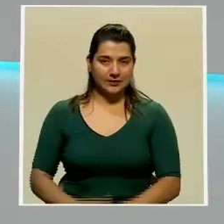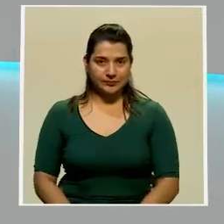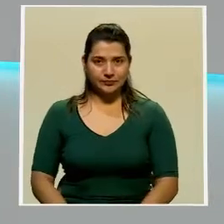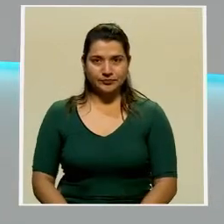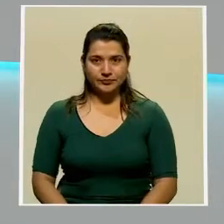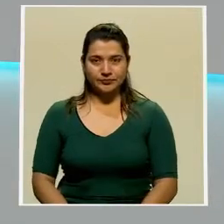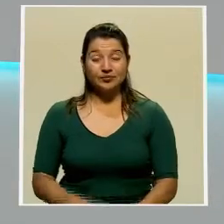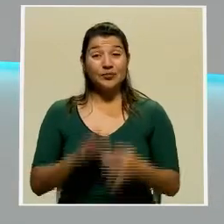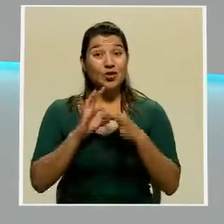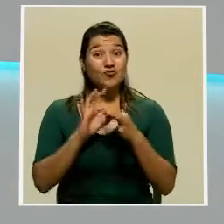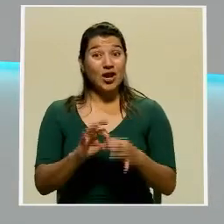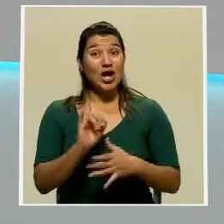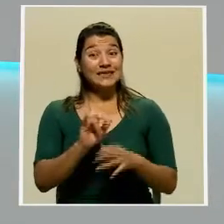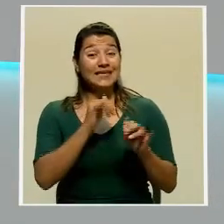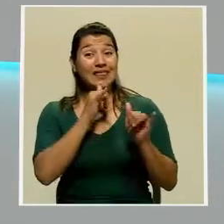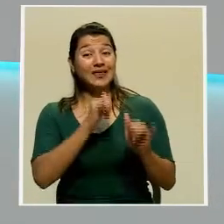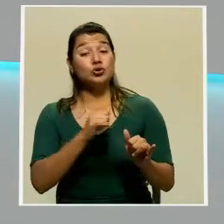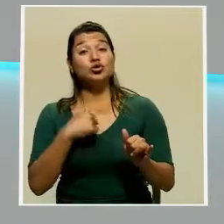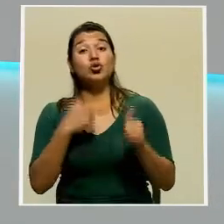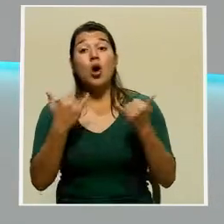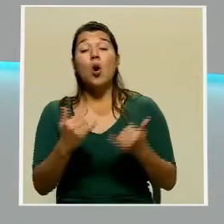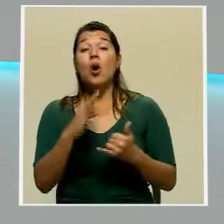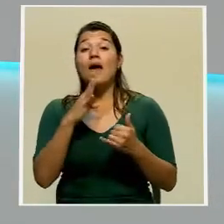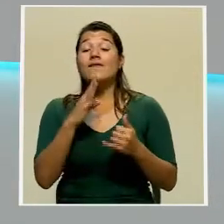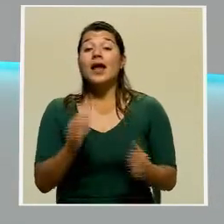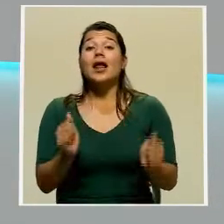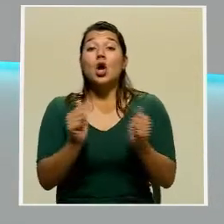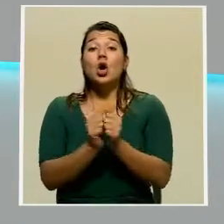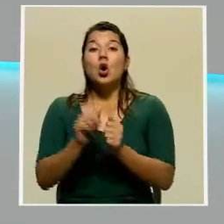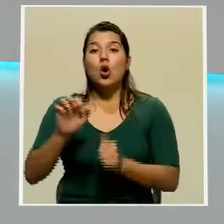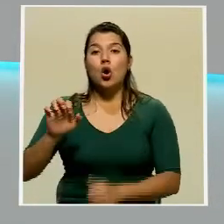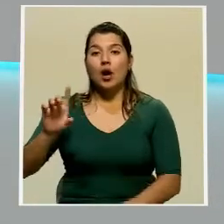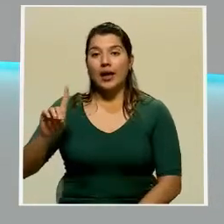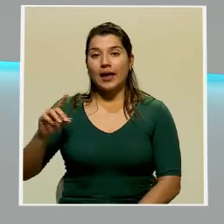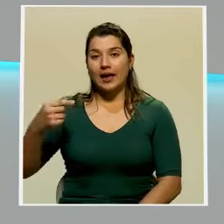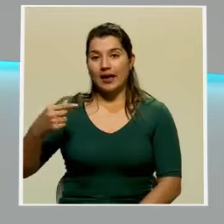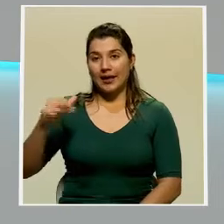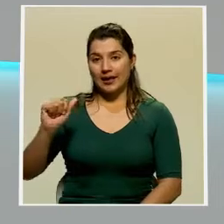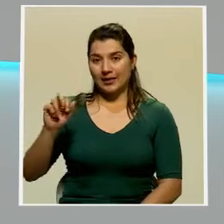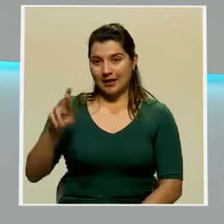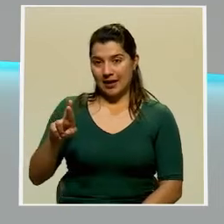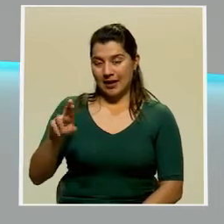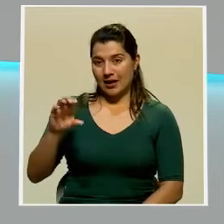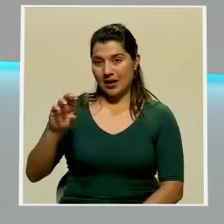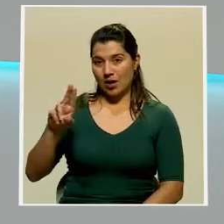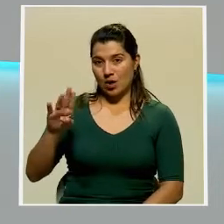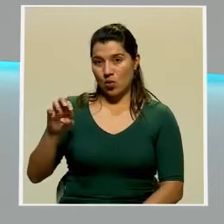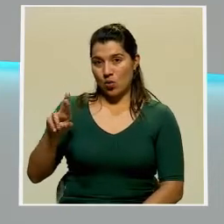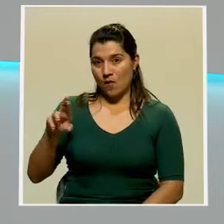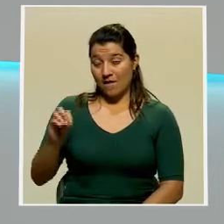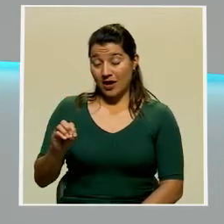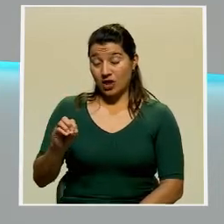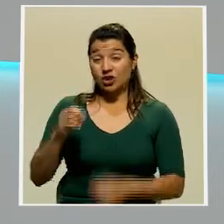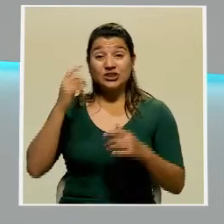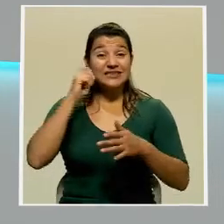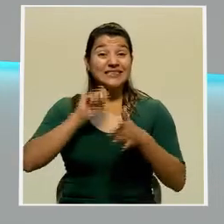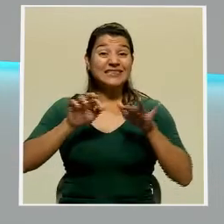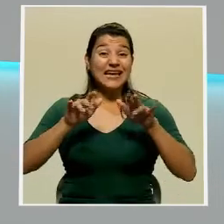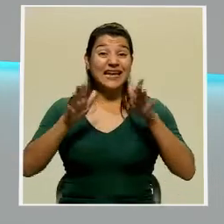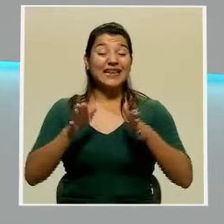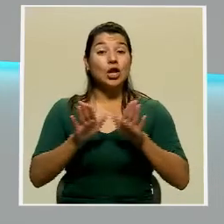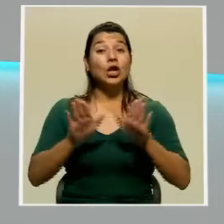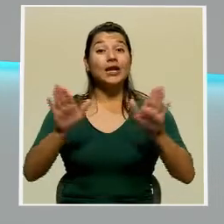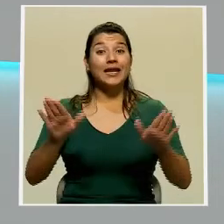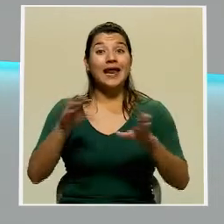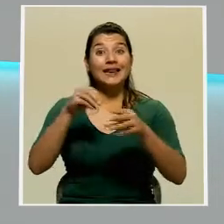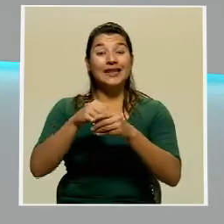Precisamente sobre esta denuncia voy a conversar ahora con Edgar Cubero, secretario general del Sindicato de Funcionarios de la